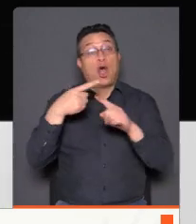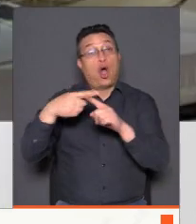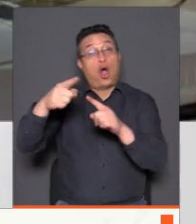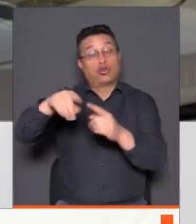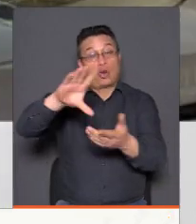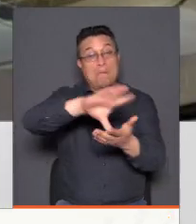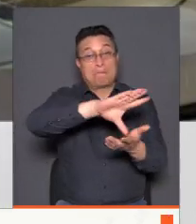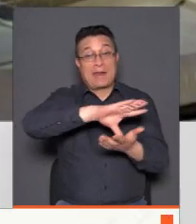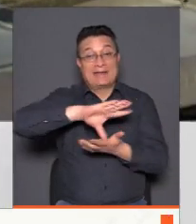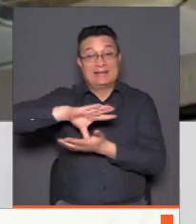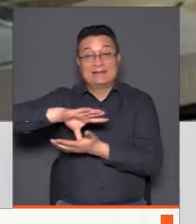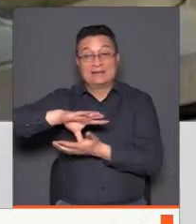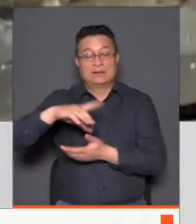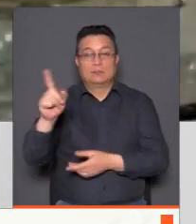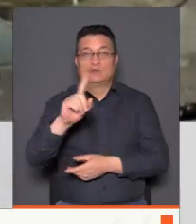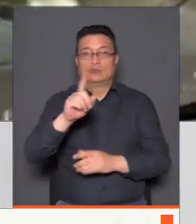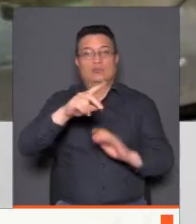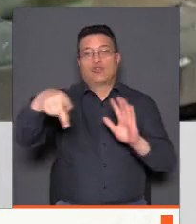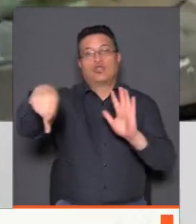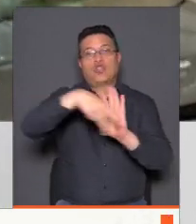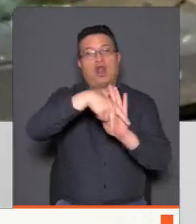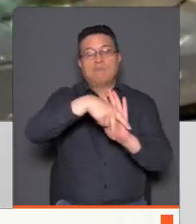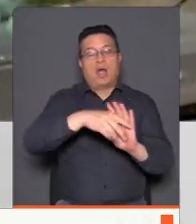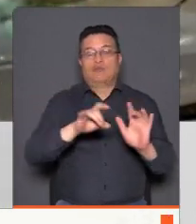eso ya es una norma,